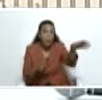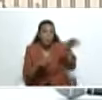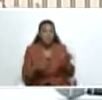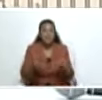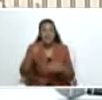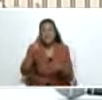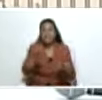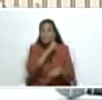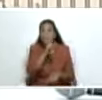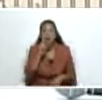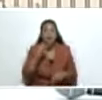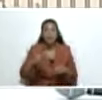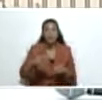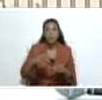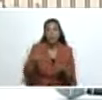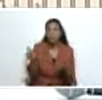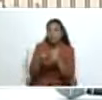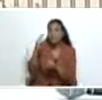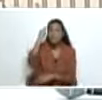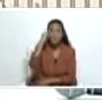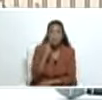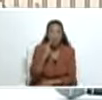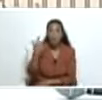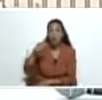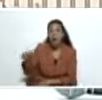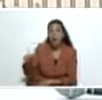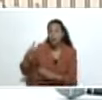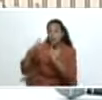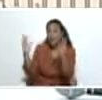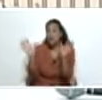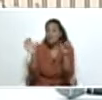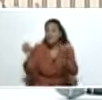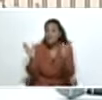Simón Bolívar, que une a Cúcuta con San Antonio del